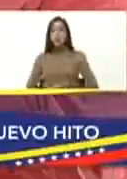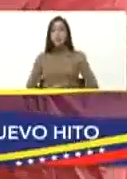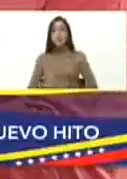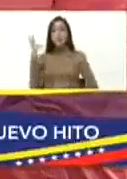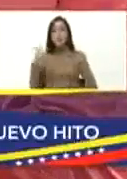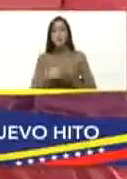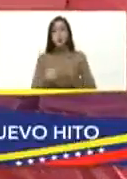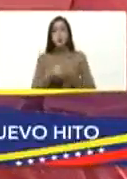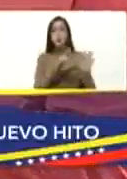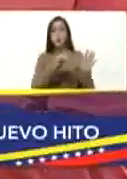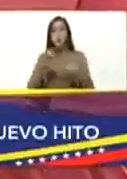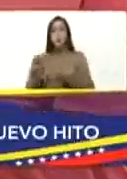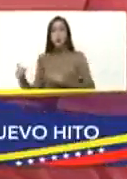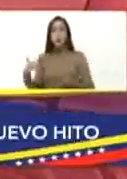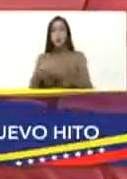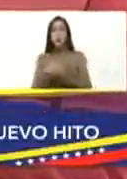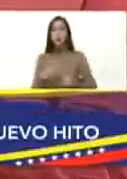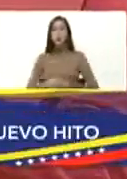3.800.000.